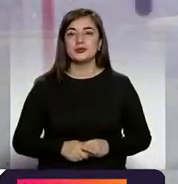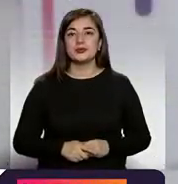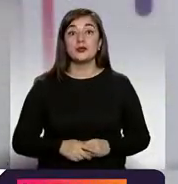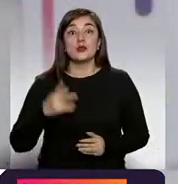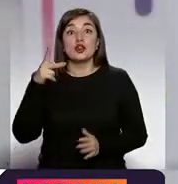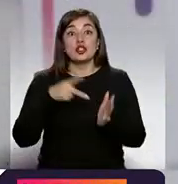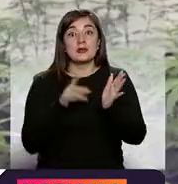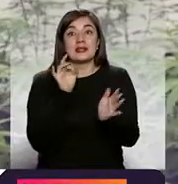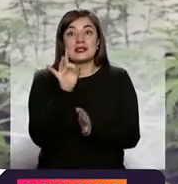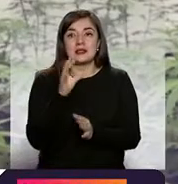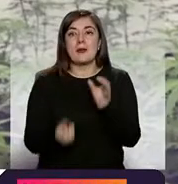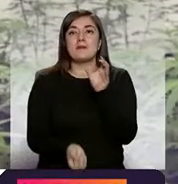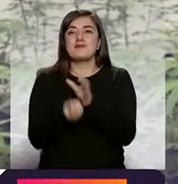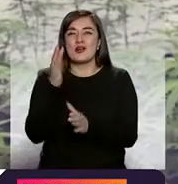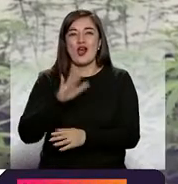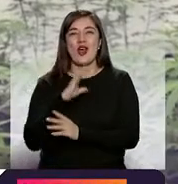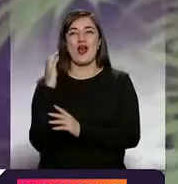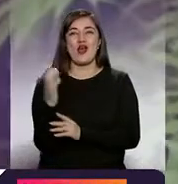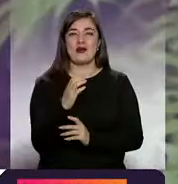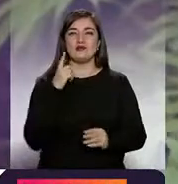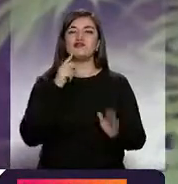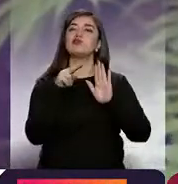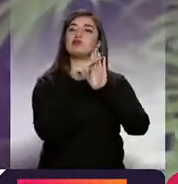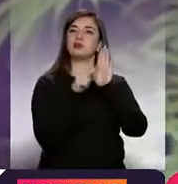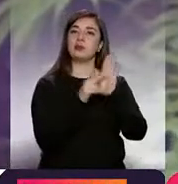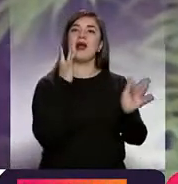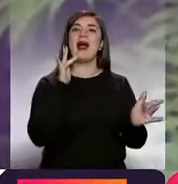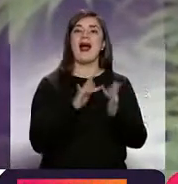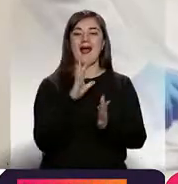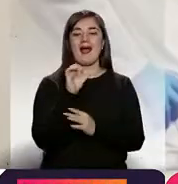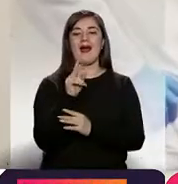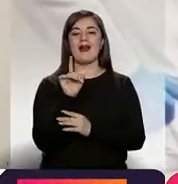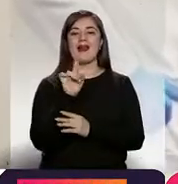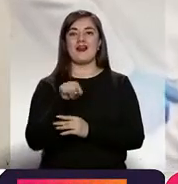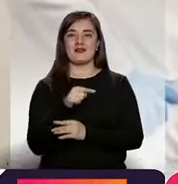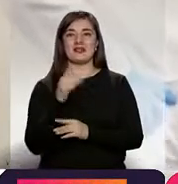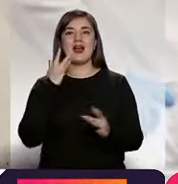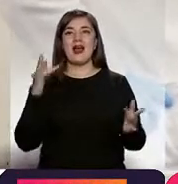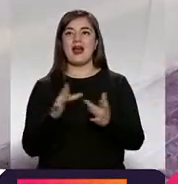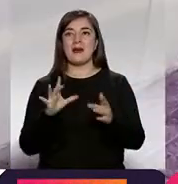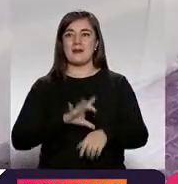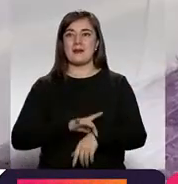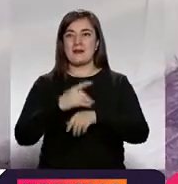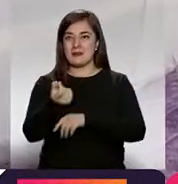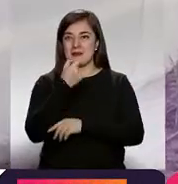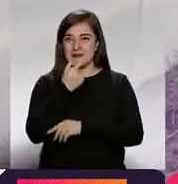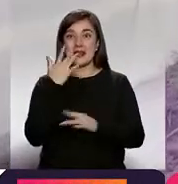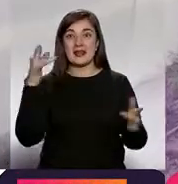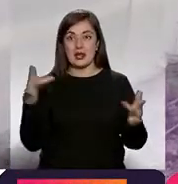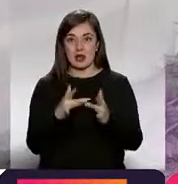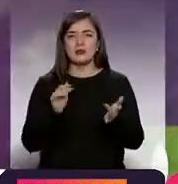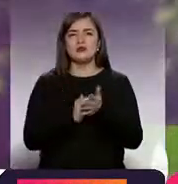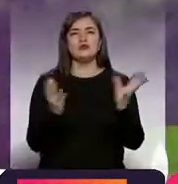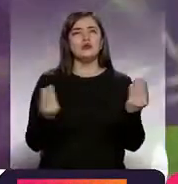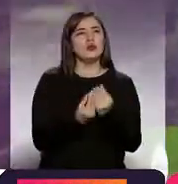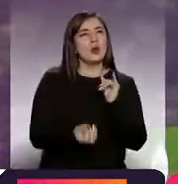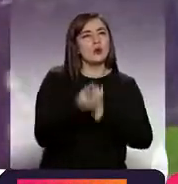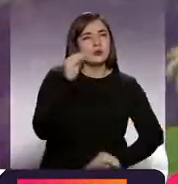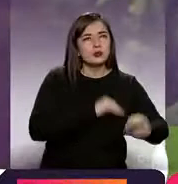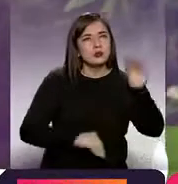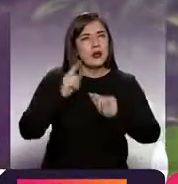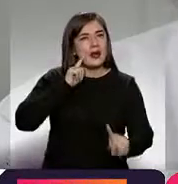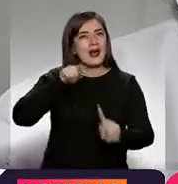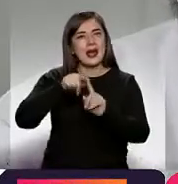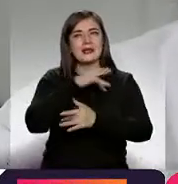En 2015 se creó en Colombia el marco regulatorio para el cannabis medicinal. Desde la industria se hace referencia a la